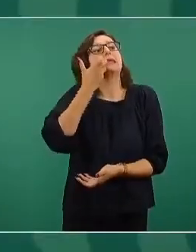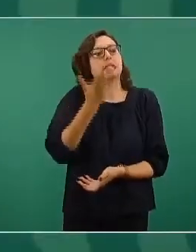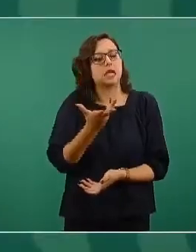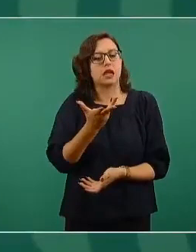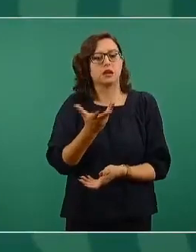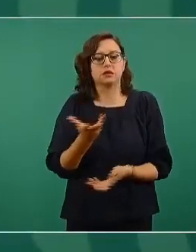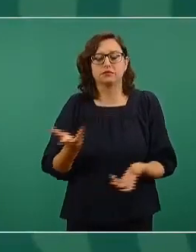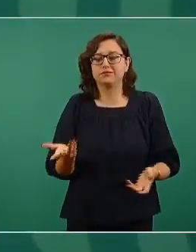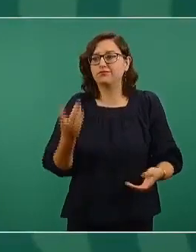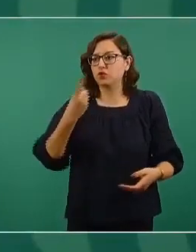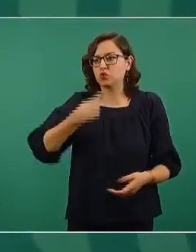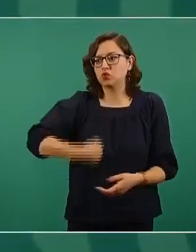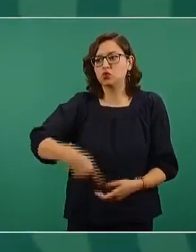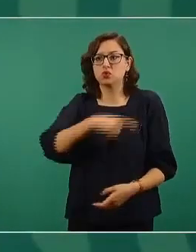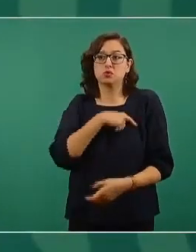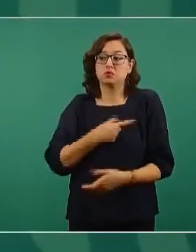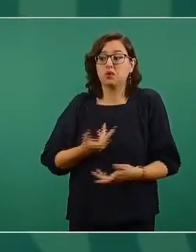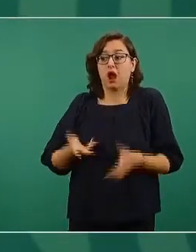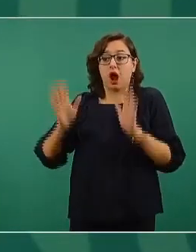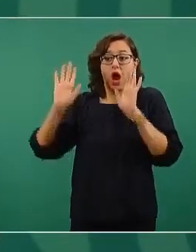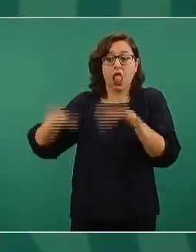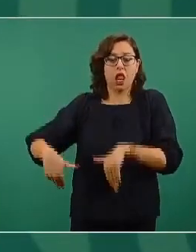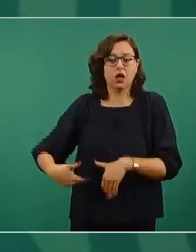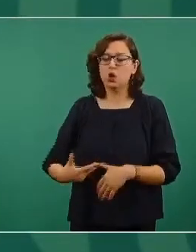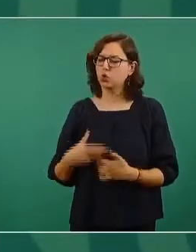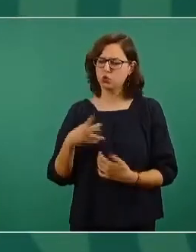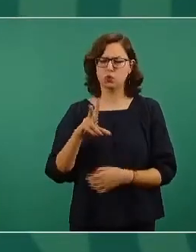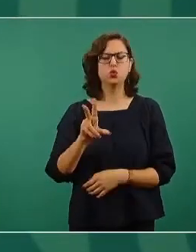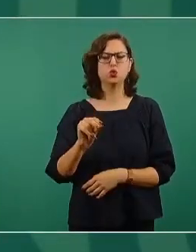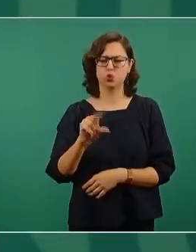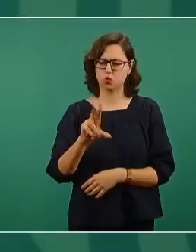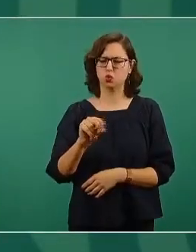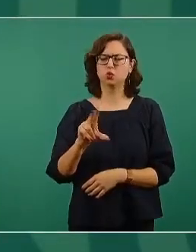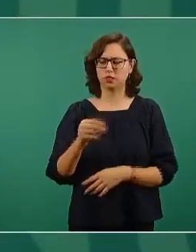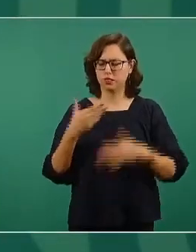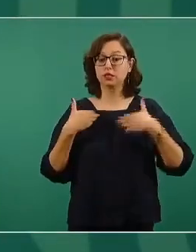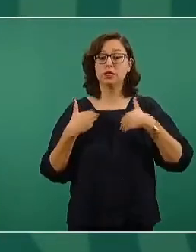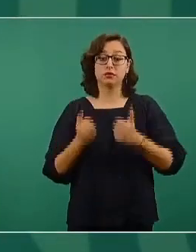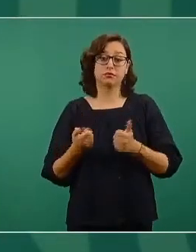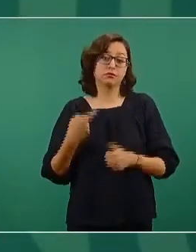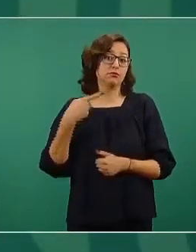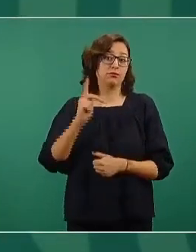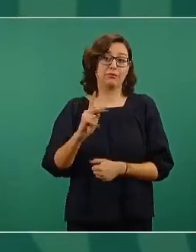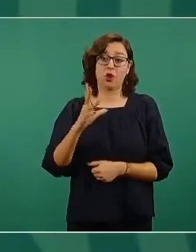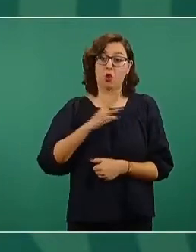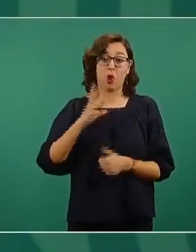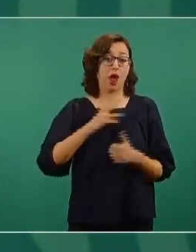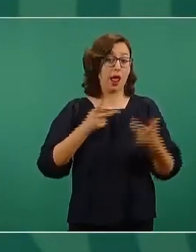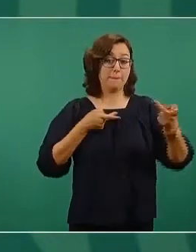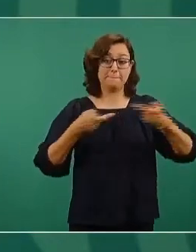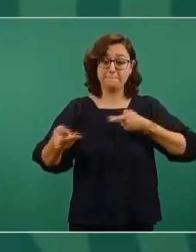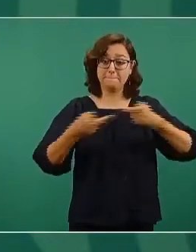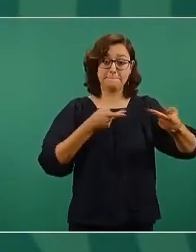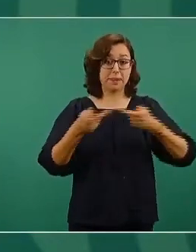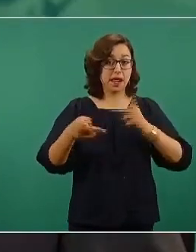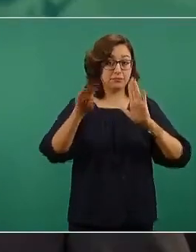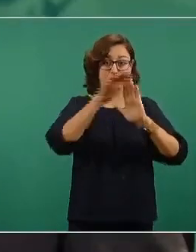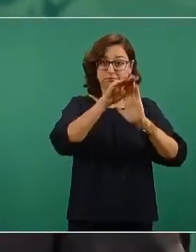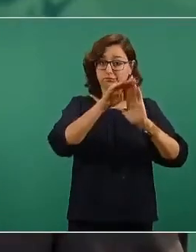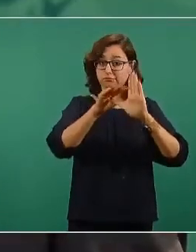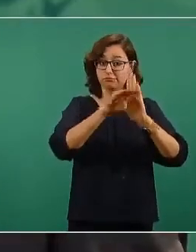al cesto de la basura, pero tenemos ya una estrategia que